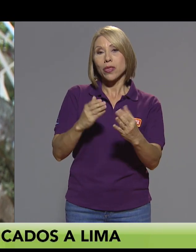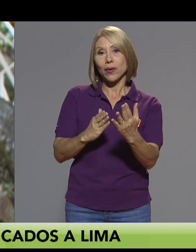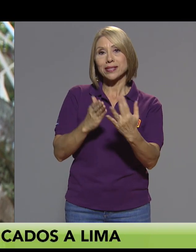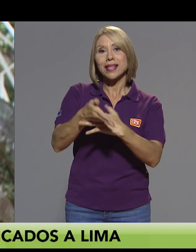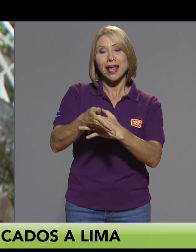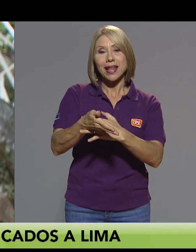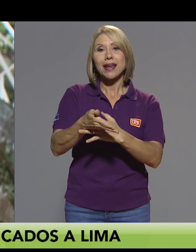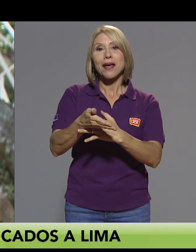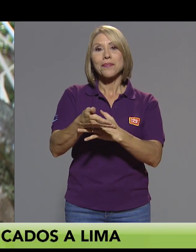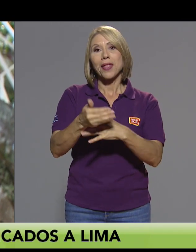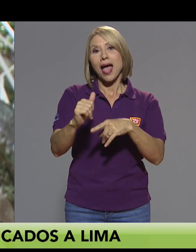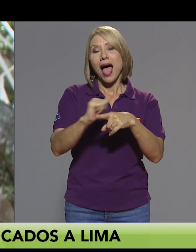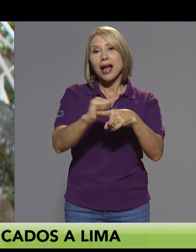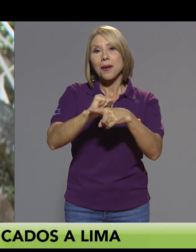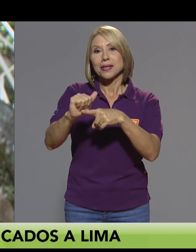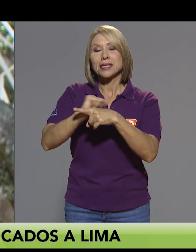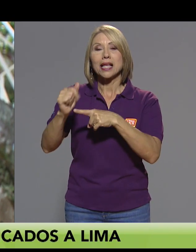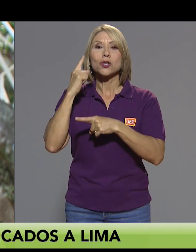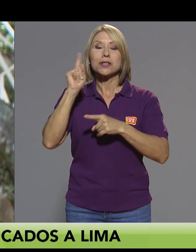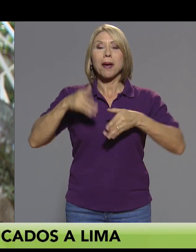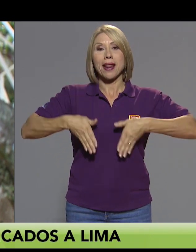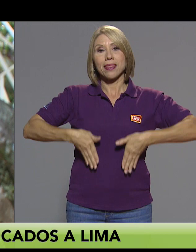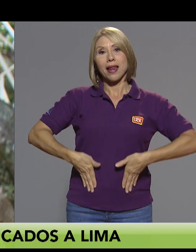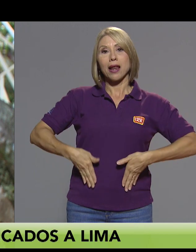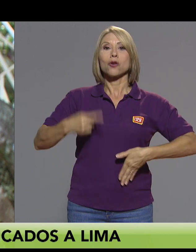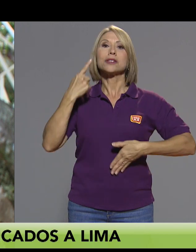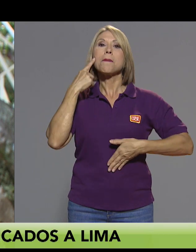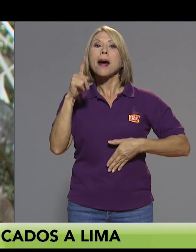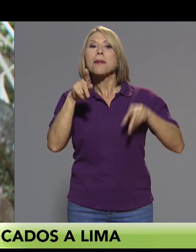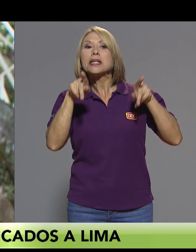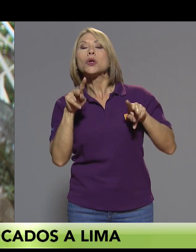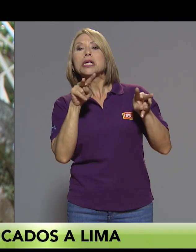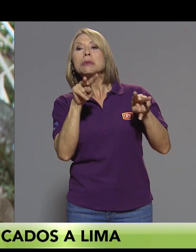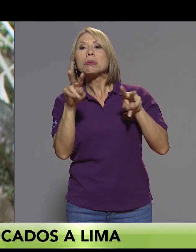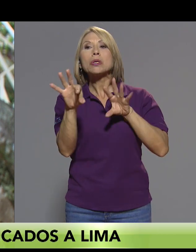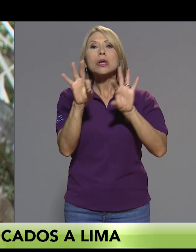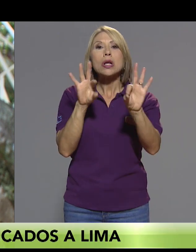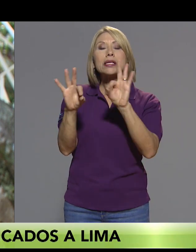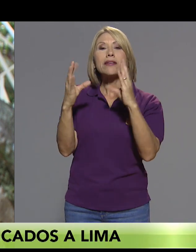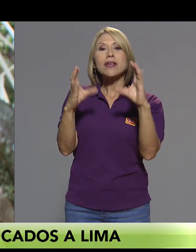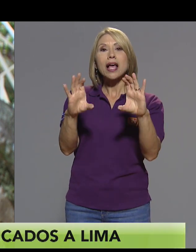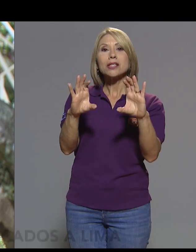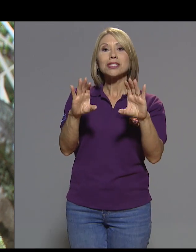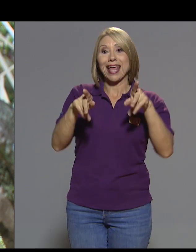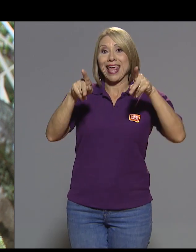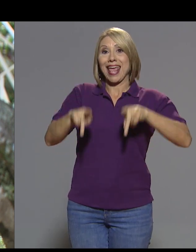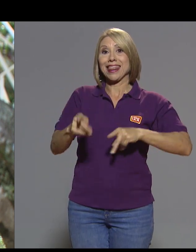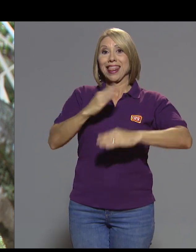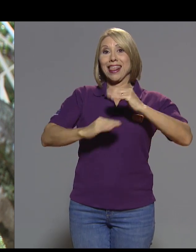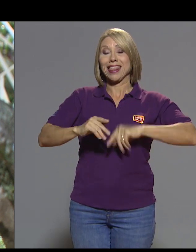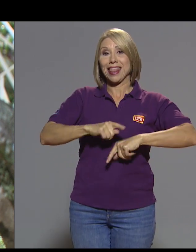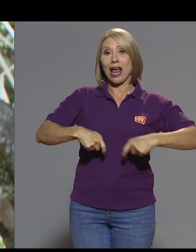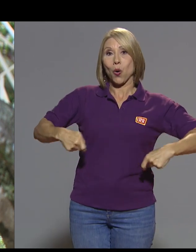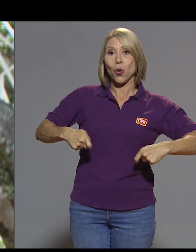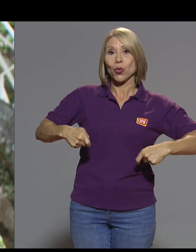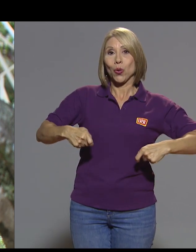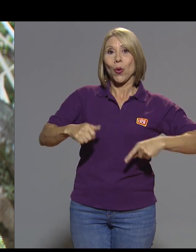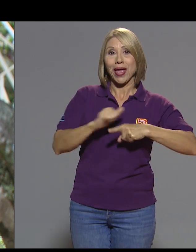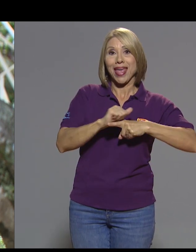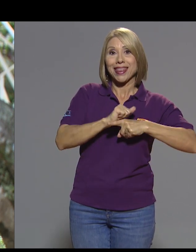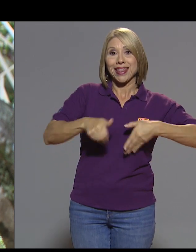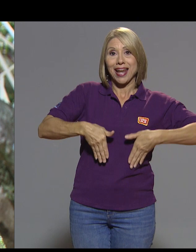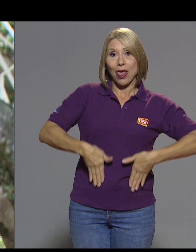podido acceder a capacitaciones para entrenadores clasificadores hemos enviado a gente de tae cuando por ejemplo